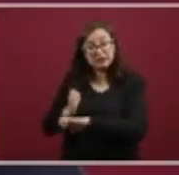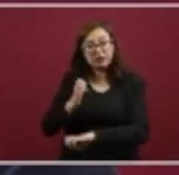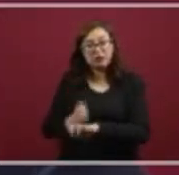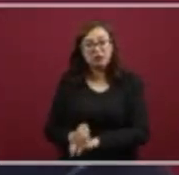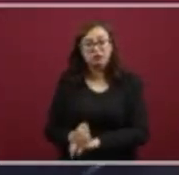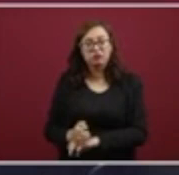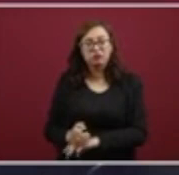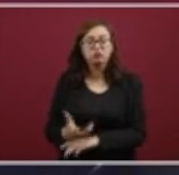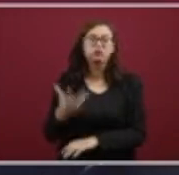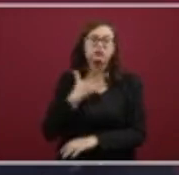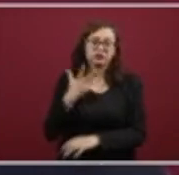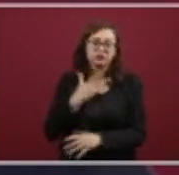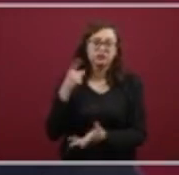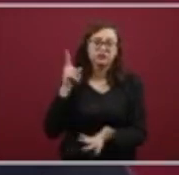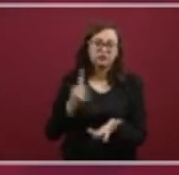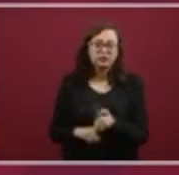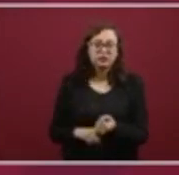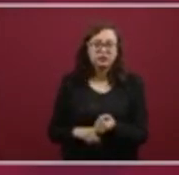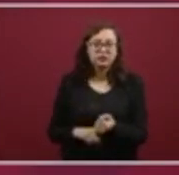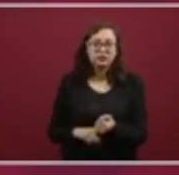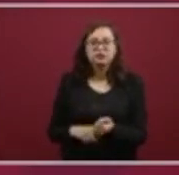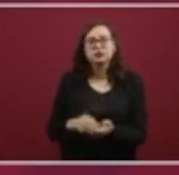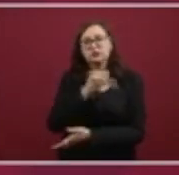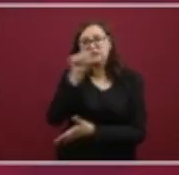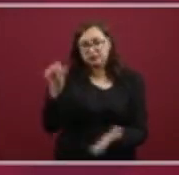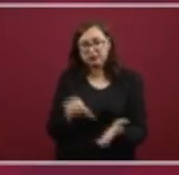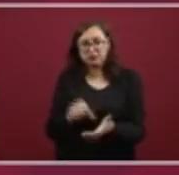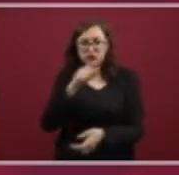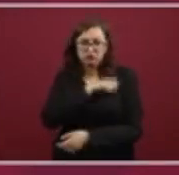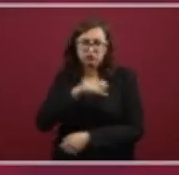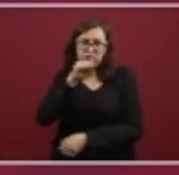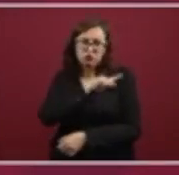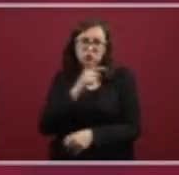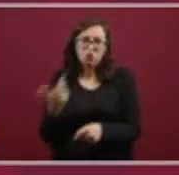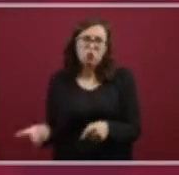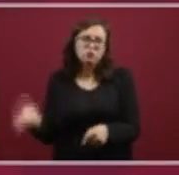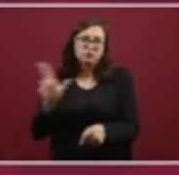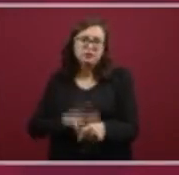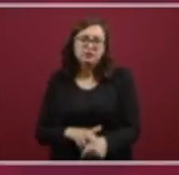tienen los centros de salud y hospitales